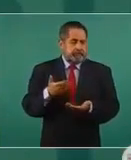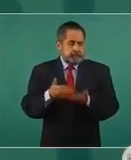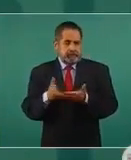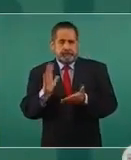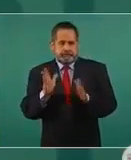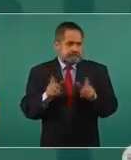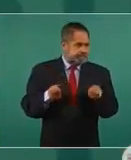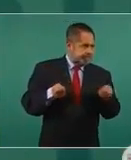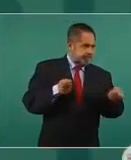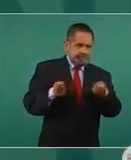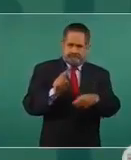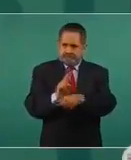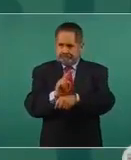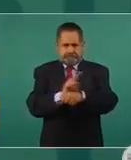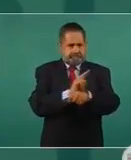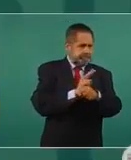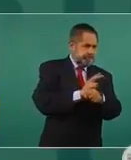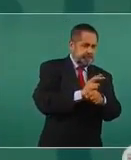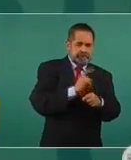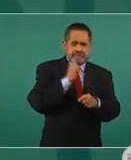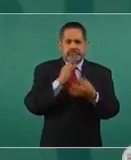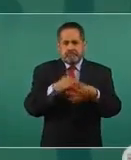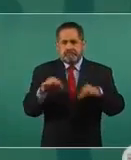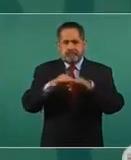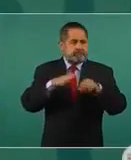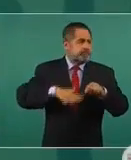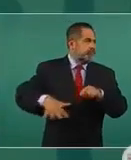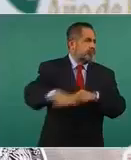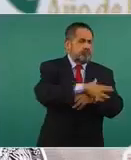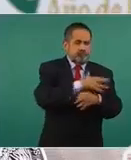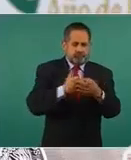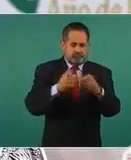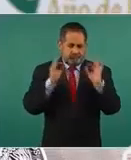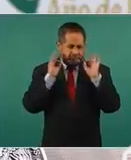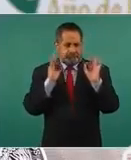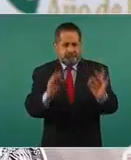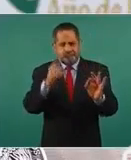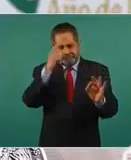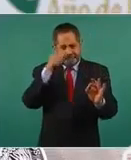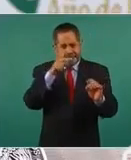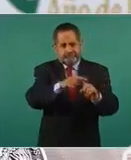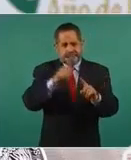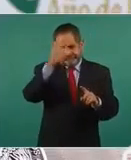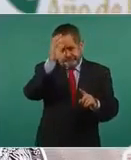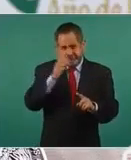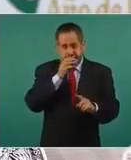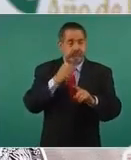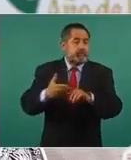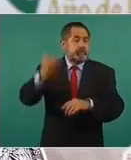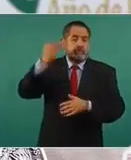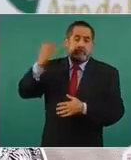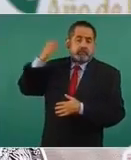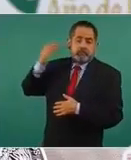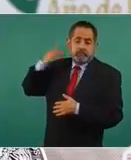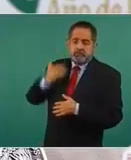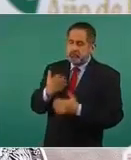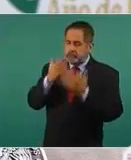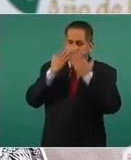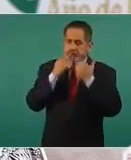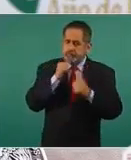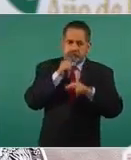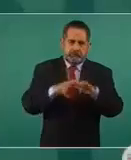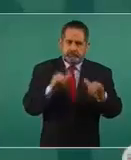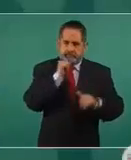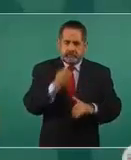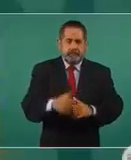permite tener un cubrimiento importante del terreno que tiene Coahuila, que anteriormente no